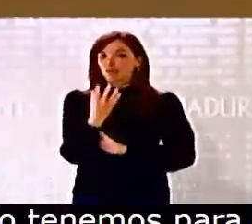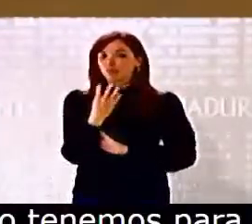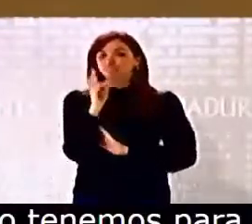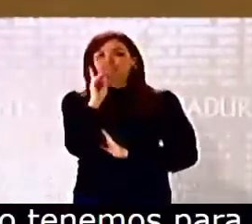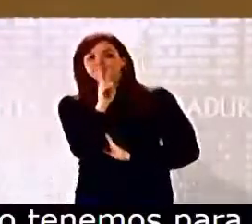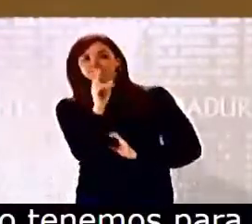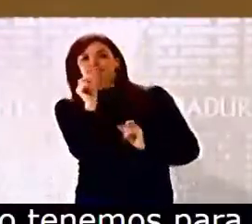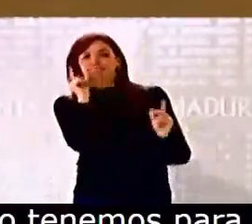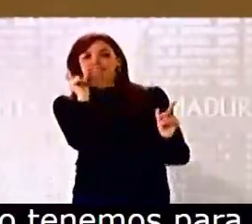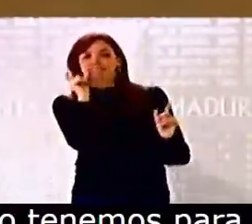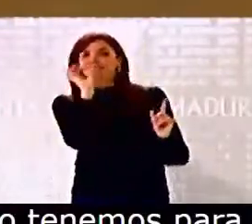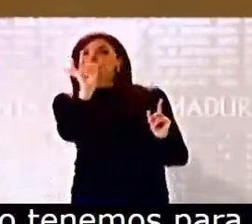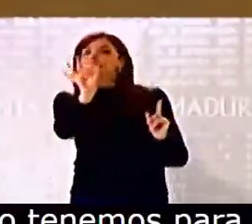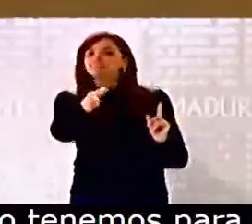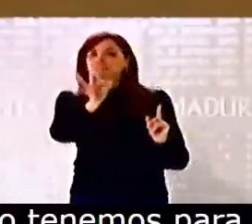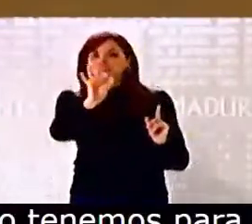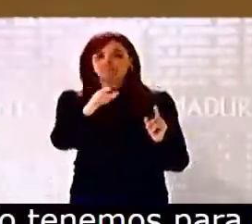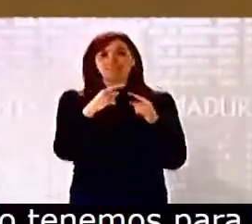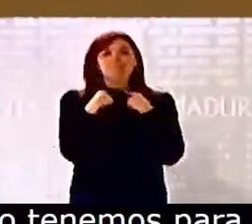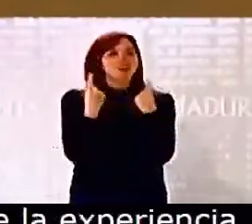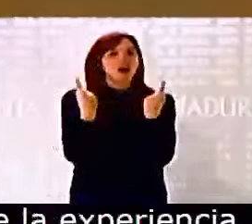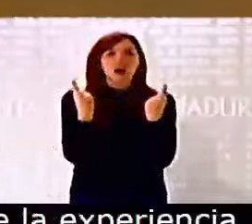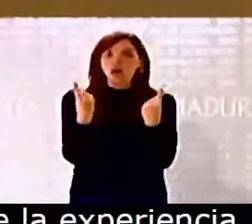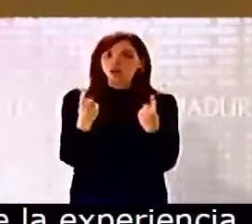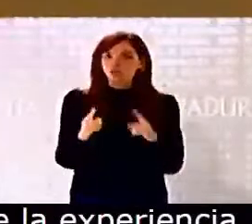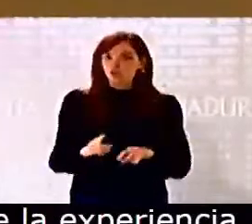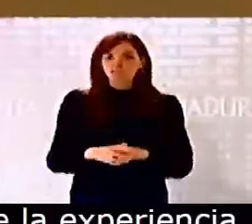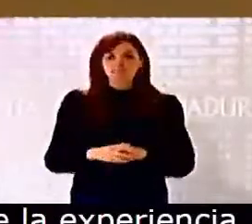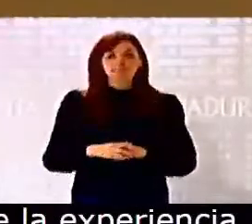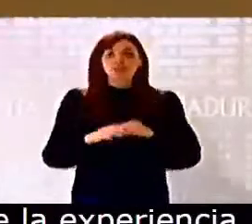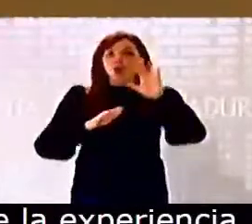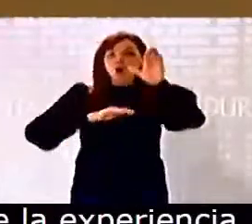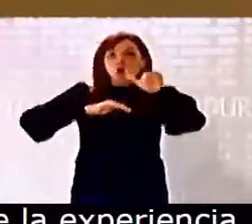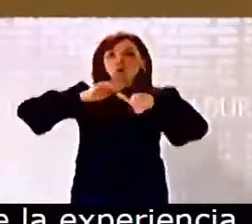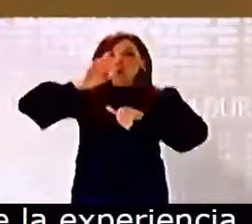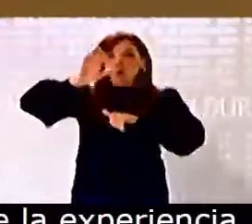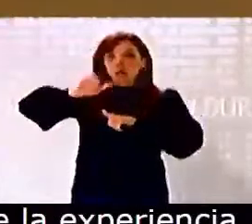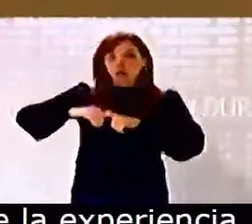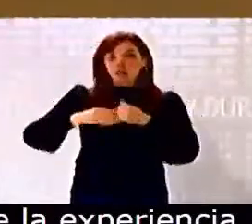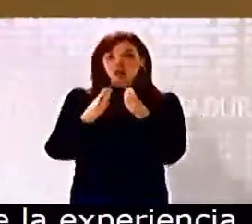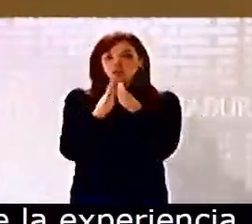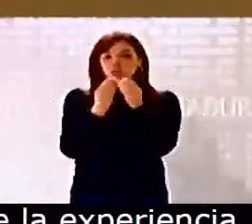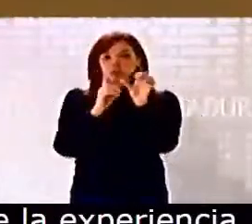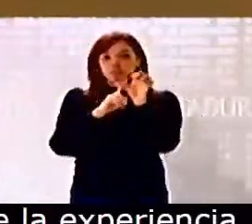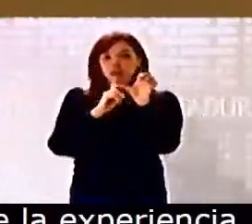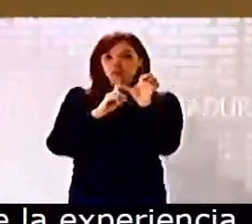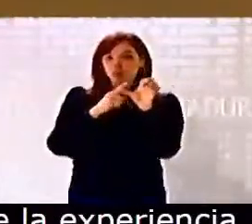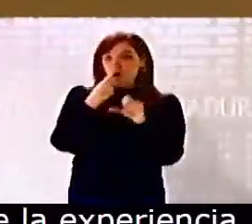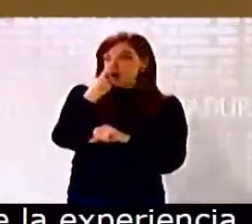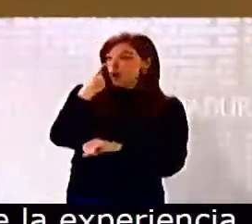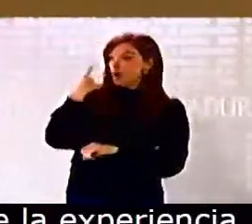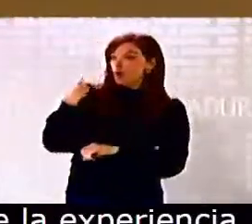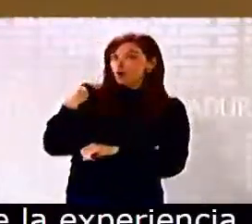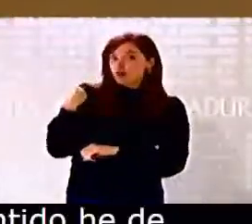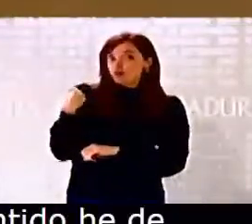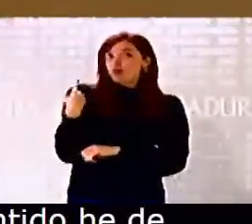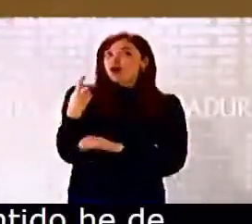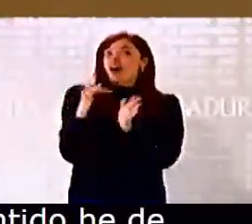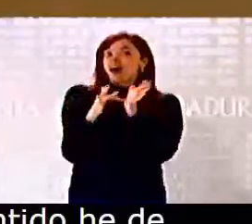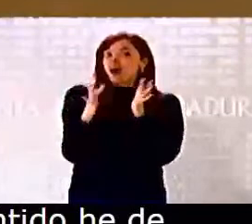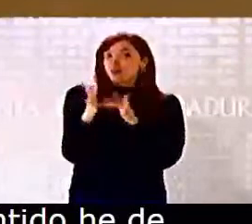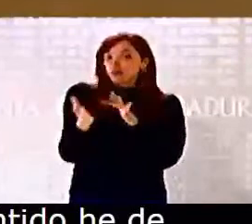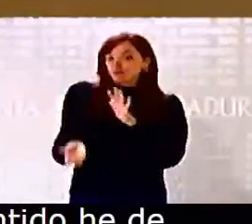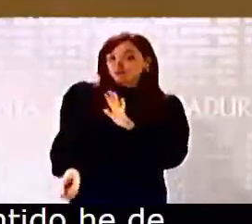ese sentido, he de reconocer el fracaso que supuso la convocatoria que la Junta de Extremadura hizo el pasado mes de abril, con